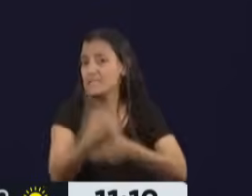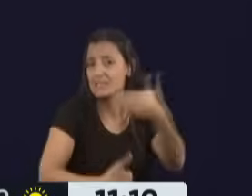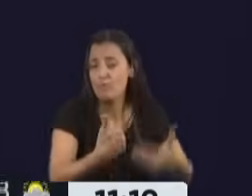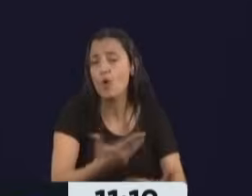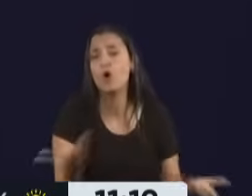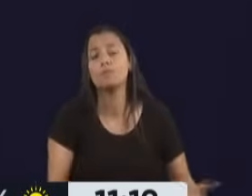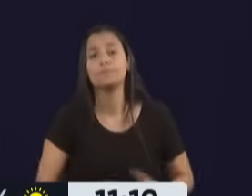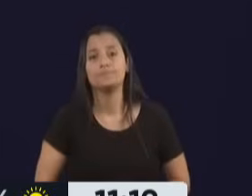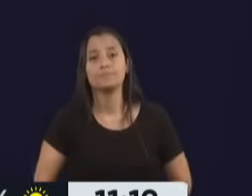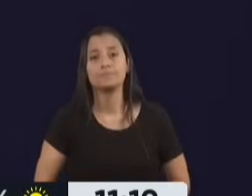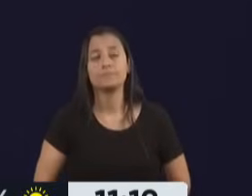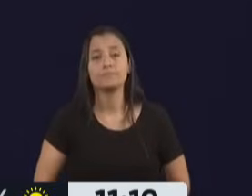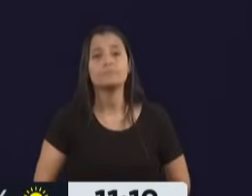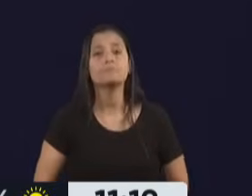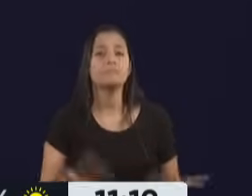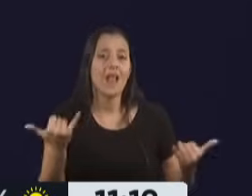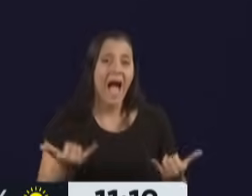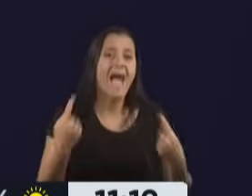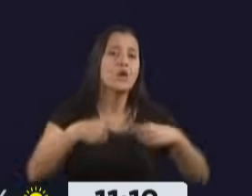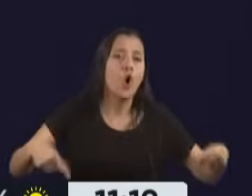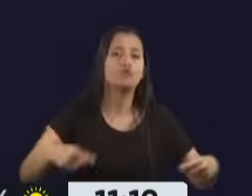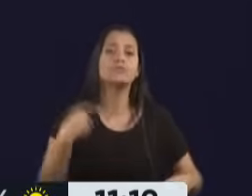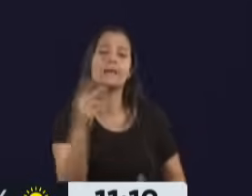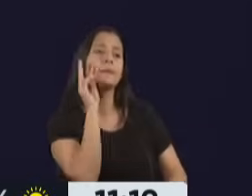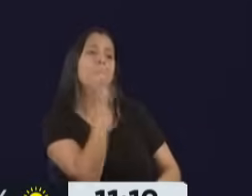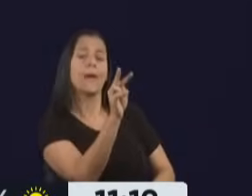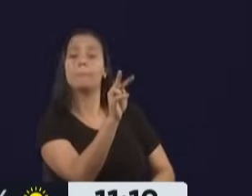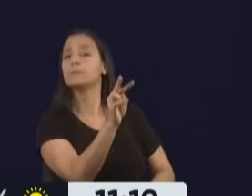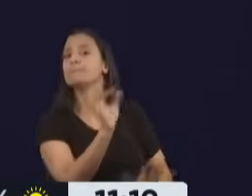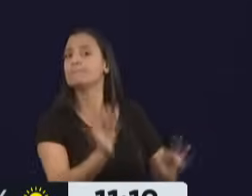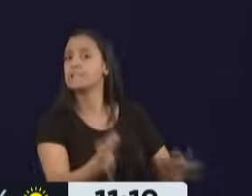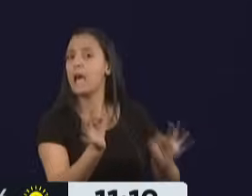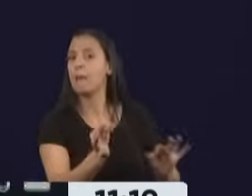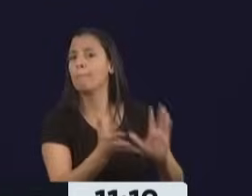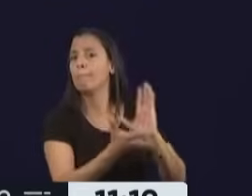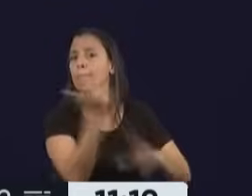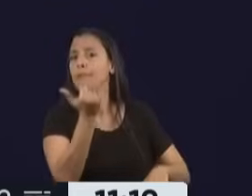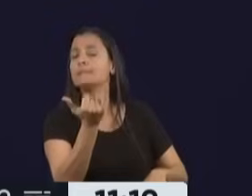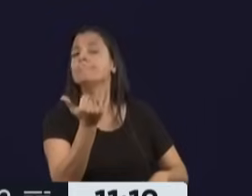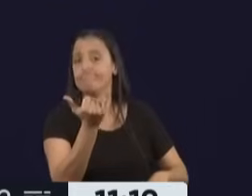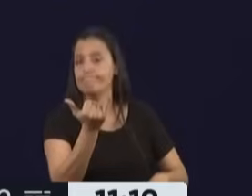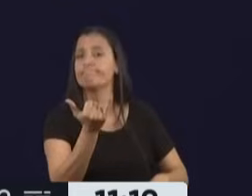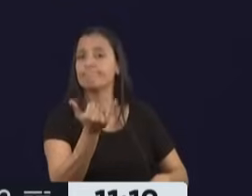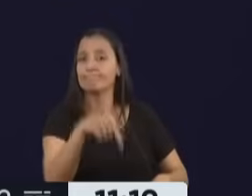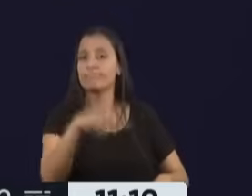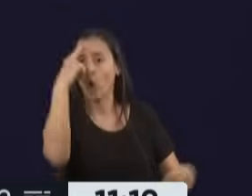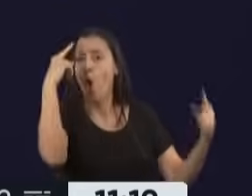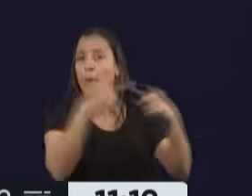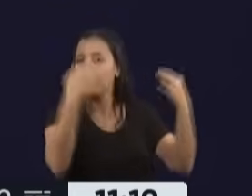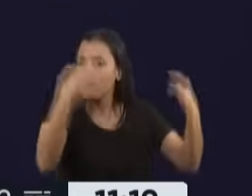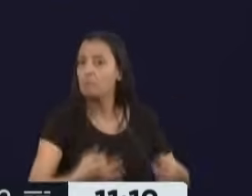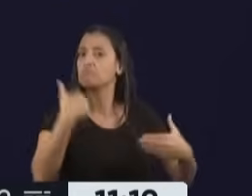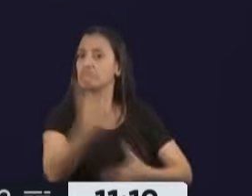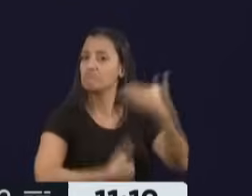efectivamente hay algunos datos que nos indican que el que estamos en el camino correcto se empieza a